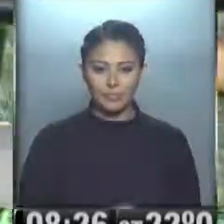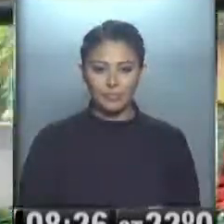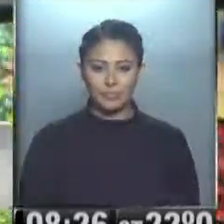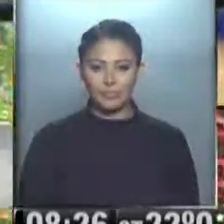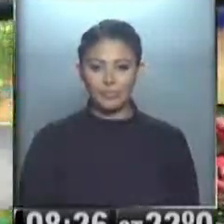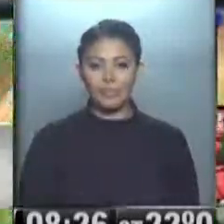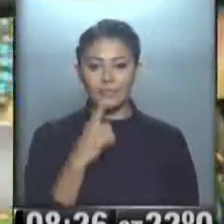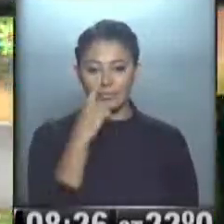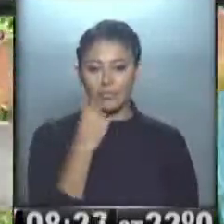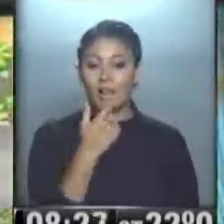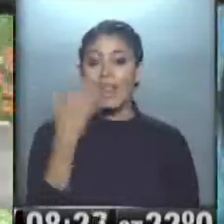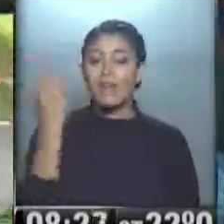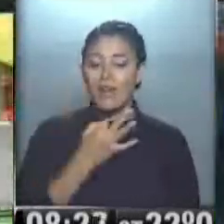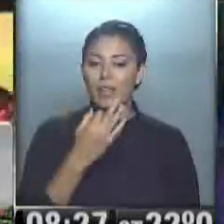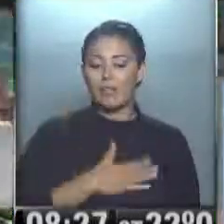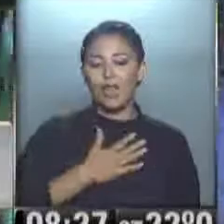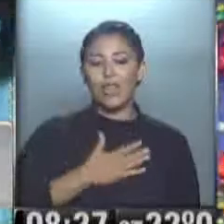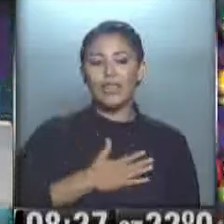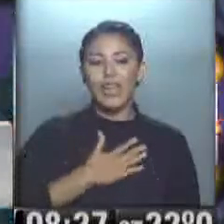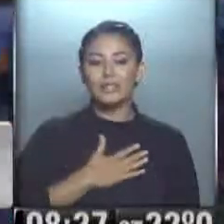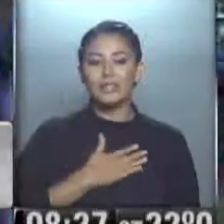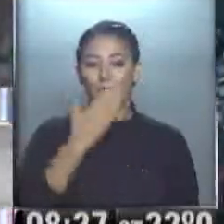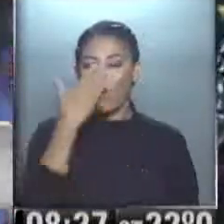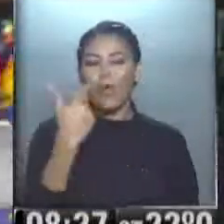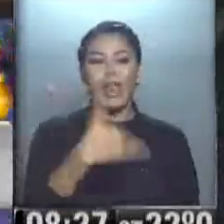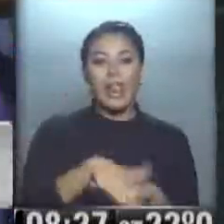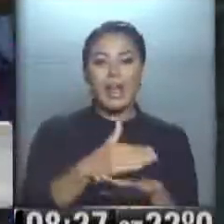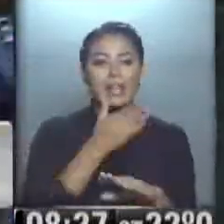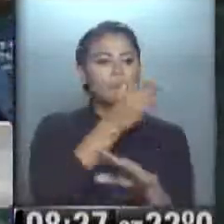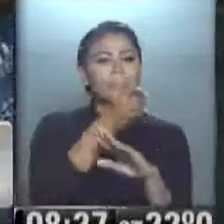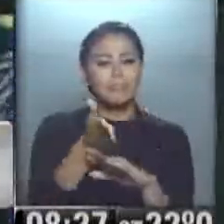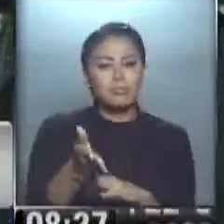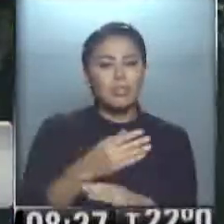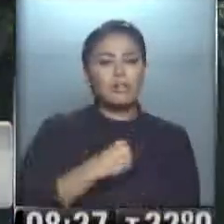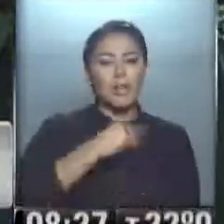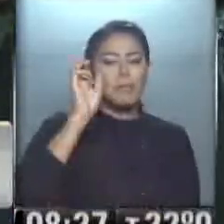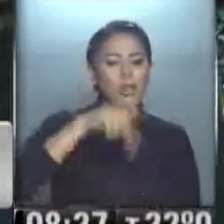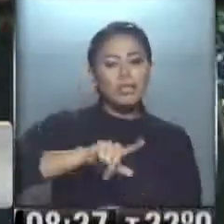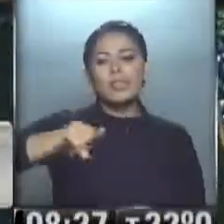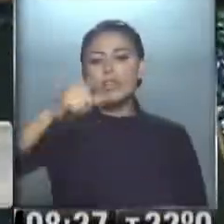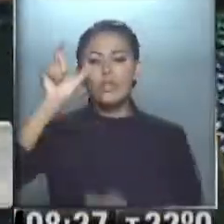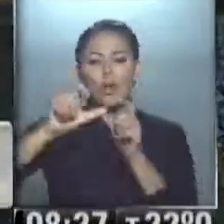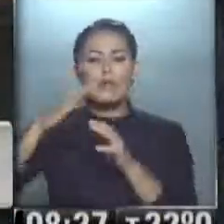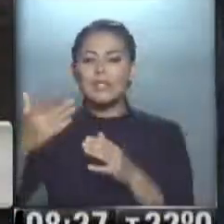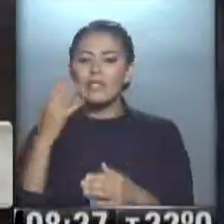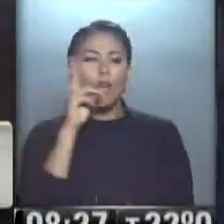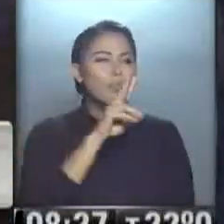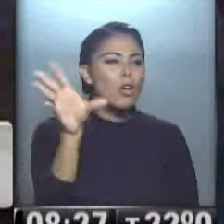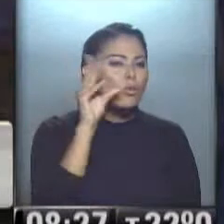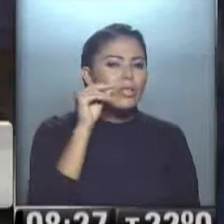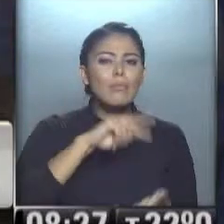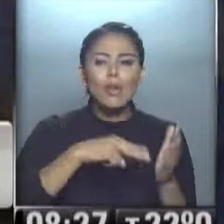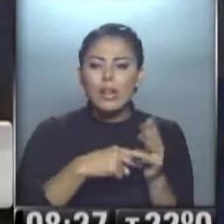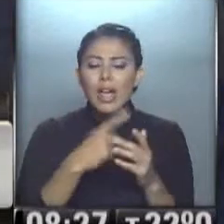La verdad que, primero, muy contentos porque podemos recorrer la calle de cara a los peronistas, de cara a los vecinos, tratando de escuchar sus ideas, sus problemas